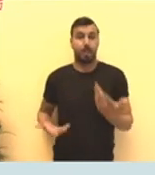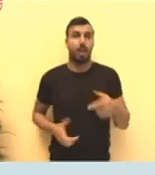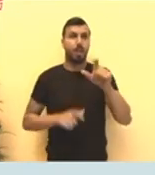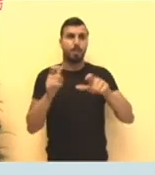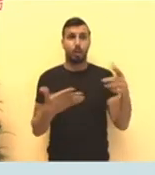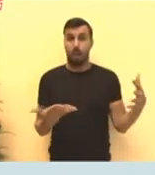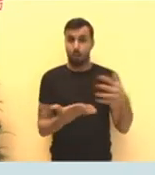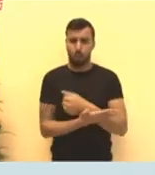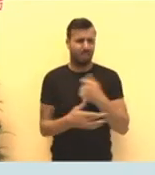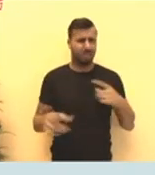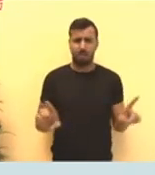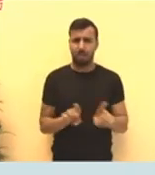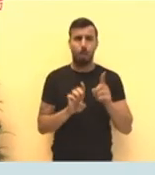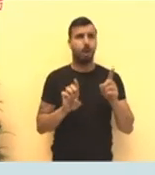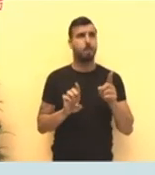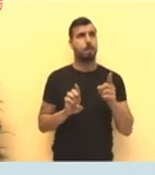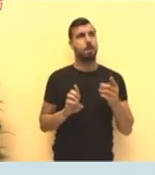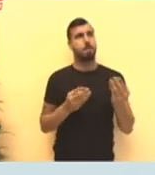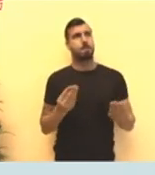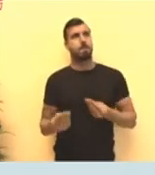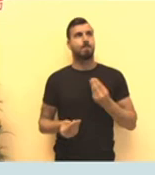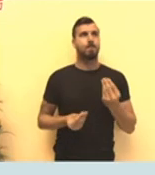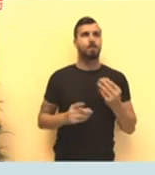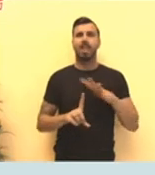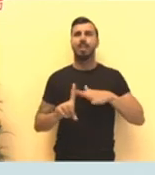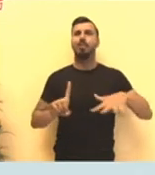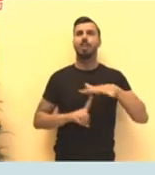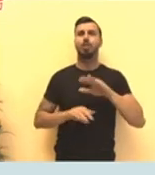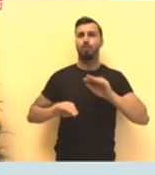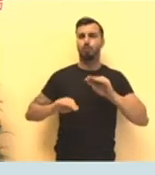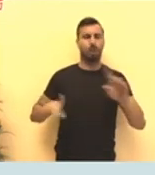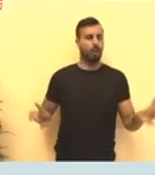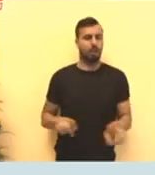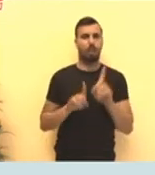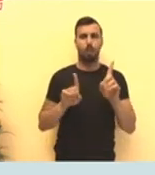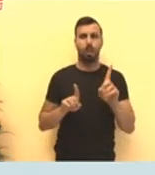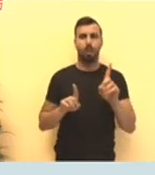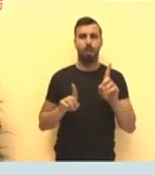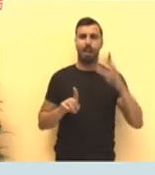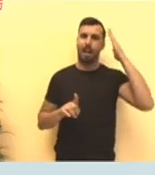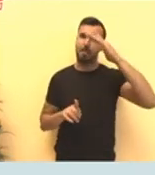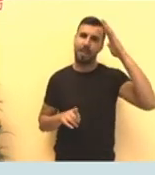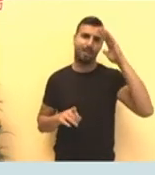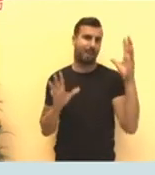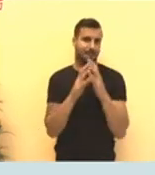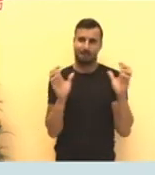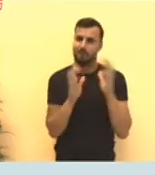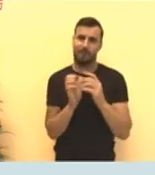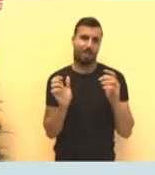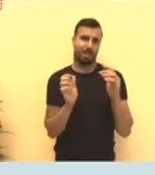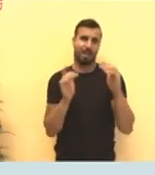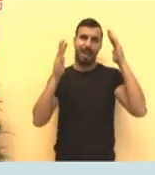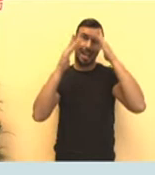personas, independientemente de su condición, tienen las mismas aspiraciones, los mismos deseos, las mismas ilusiones, las